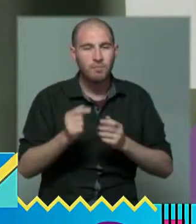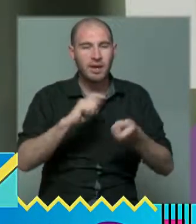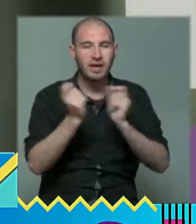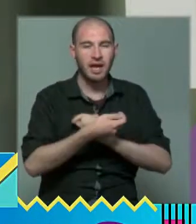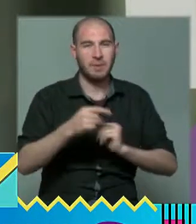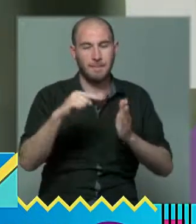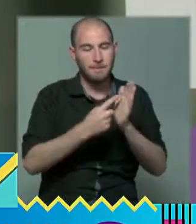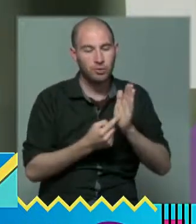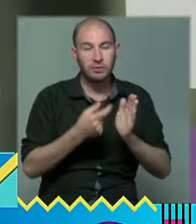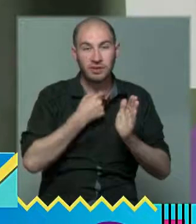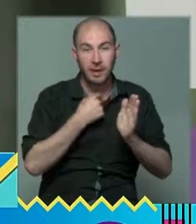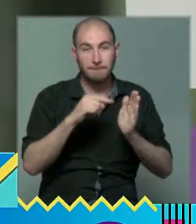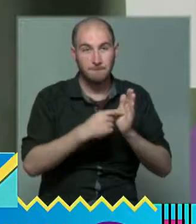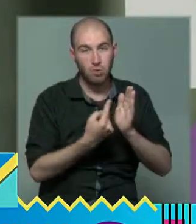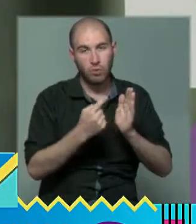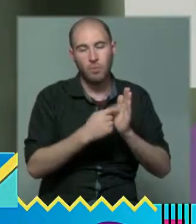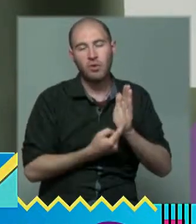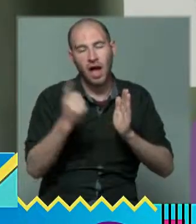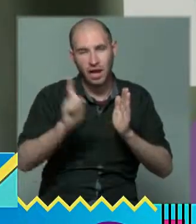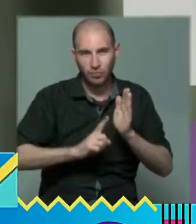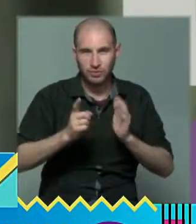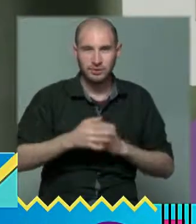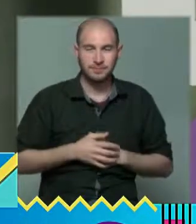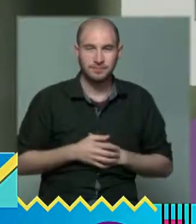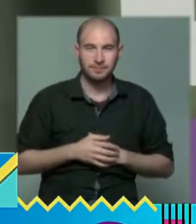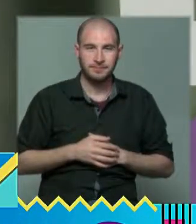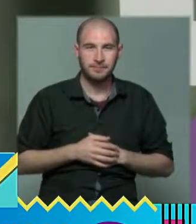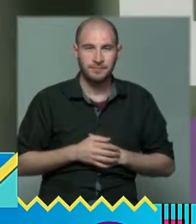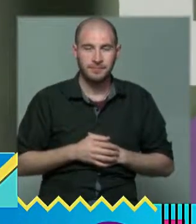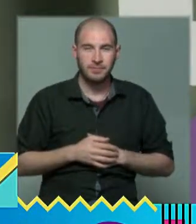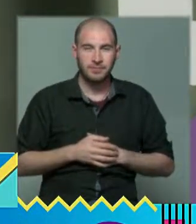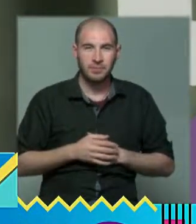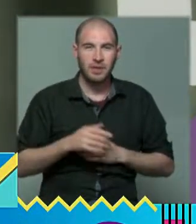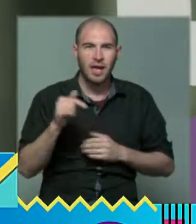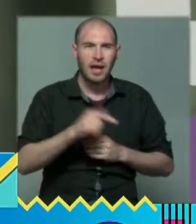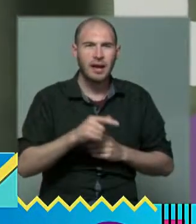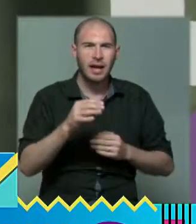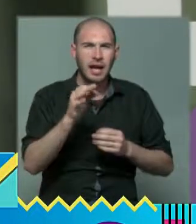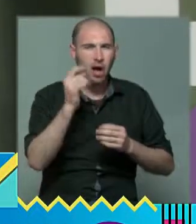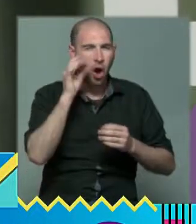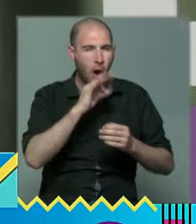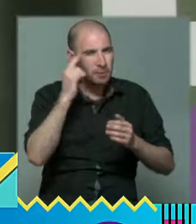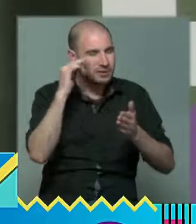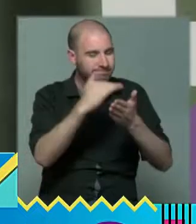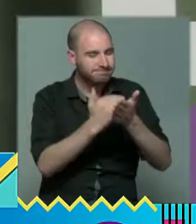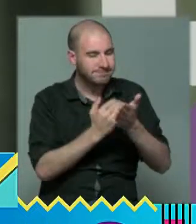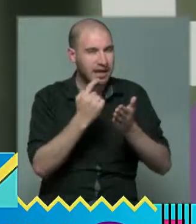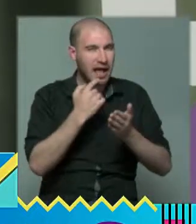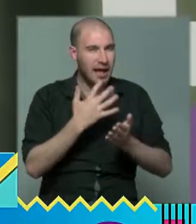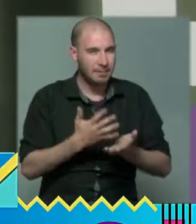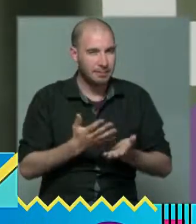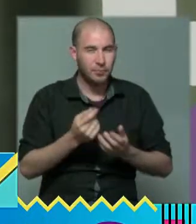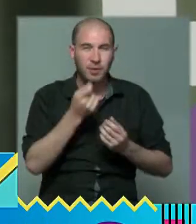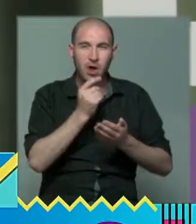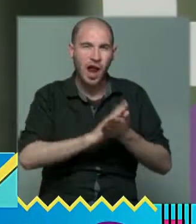este articulado, o este artículo, o alguno de los artículos. Y me gustaría que hagamos una lectura entre líneas, si se quiere, porque si decimos que